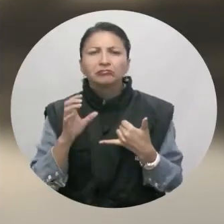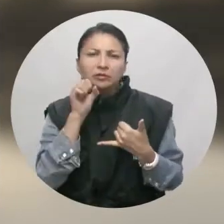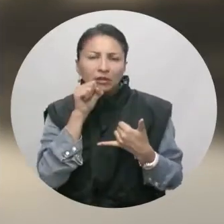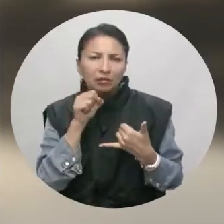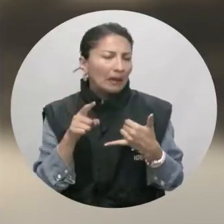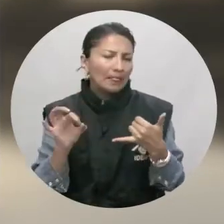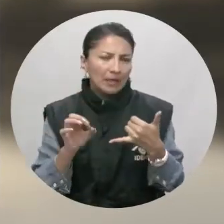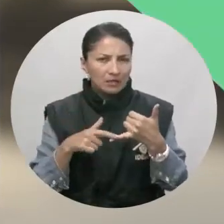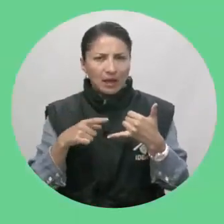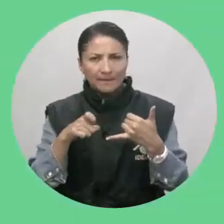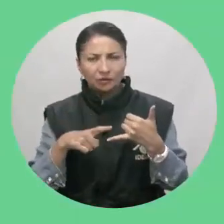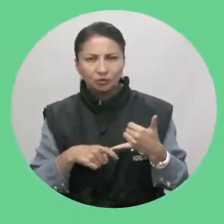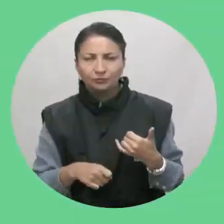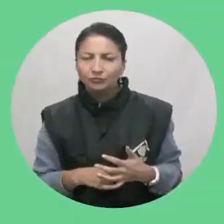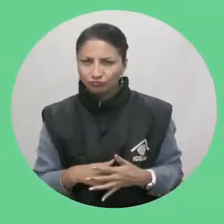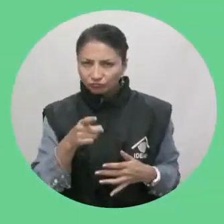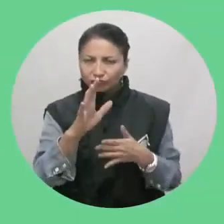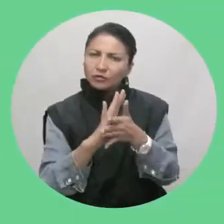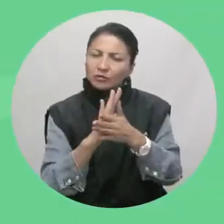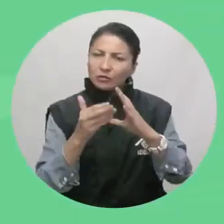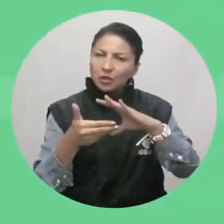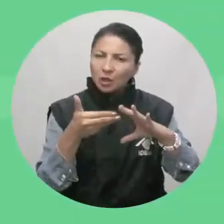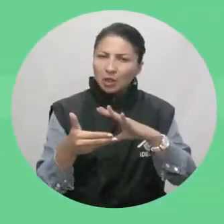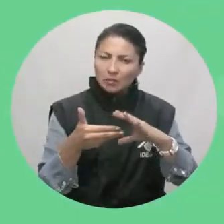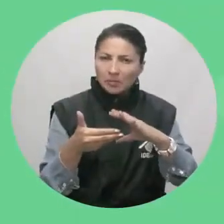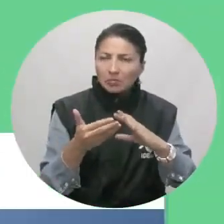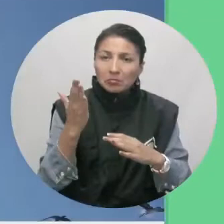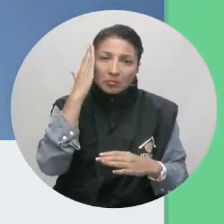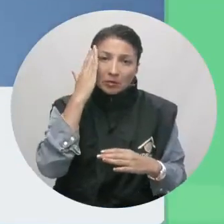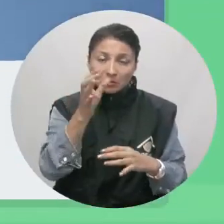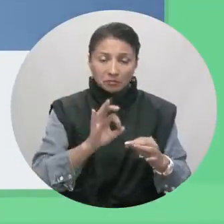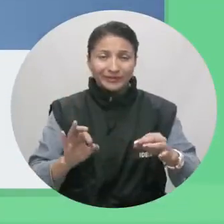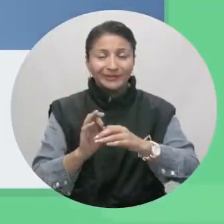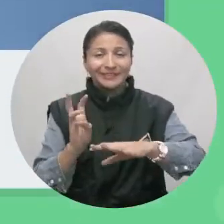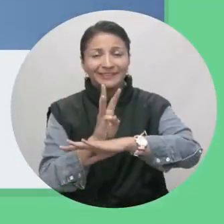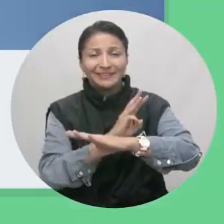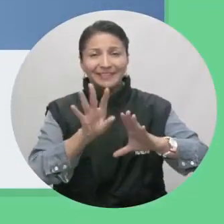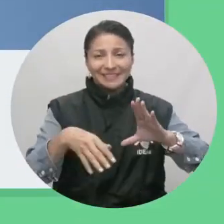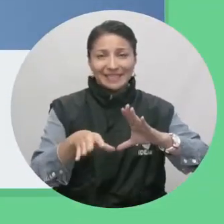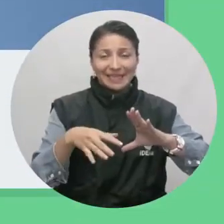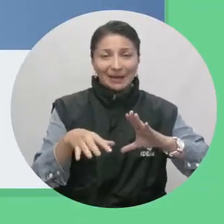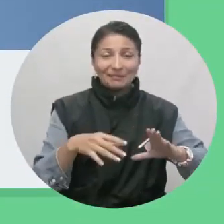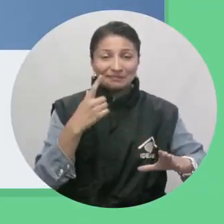Océano Pacífico y en el Mar Caribe. Para mayor información sobre el pronóstico del tiempo, visítenos en